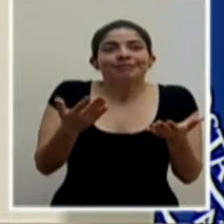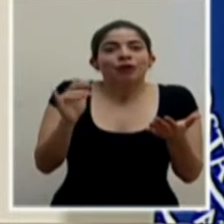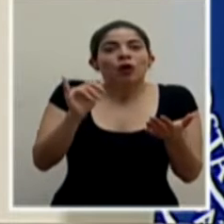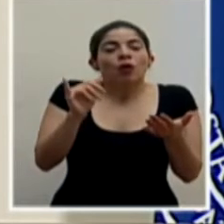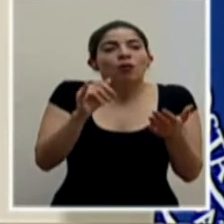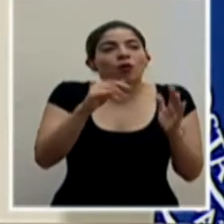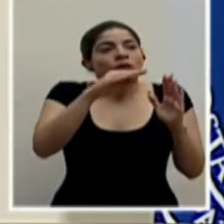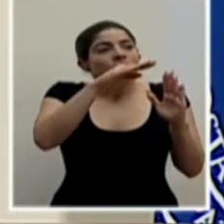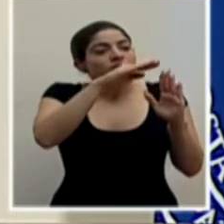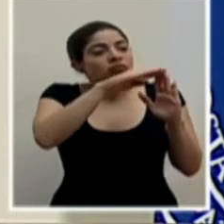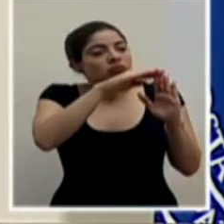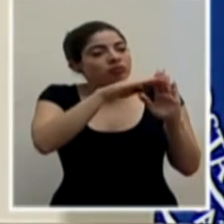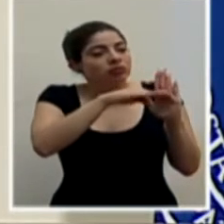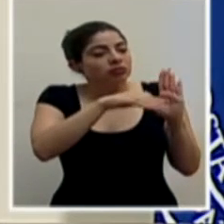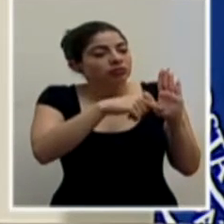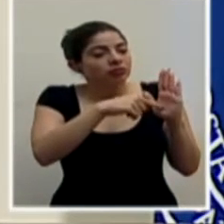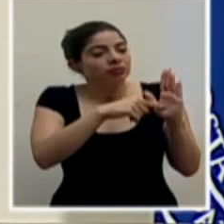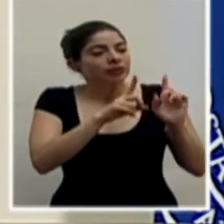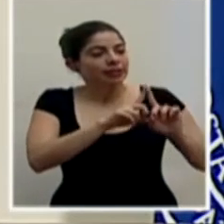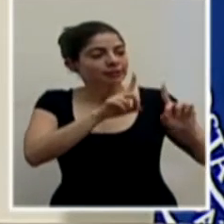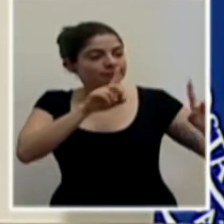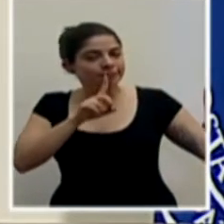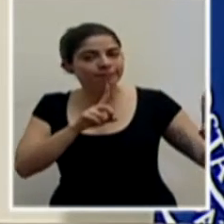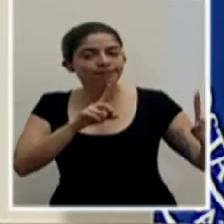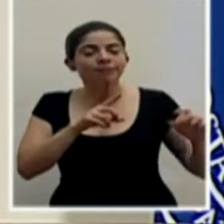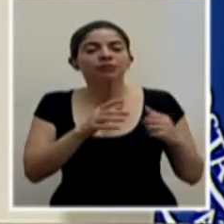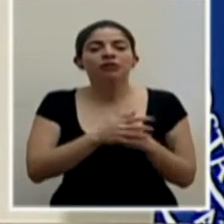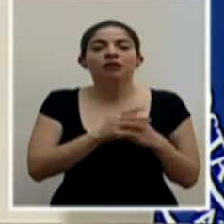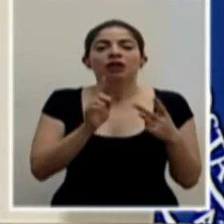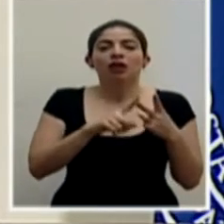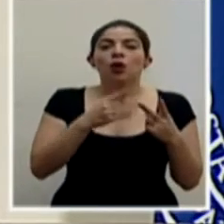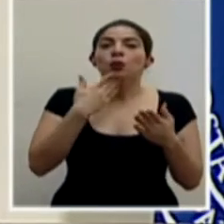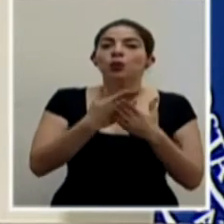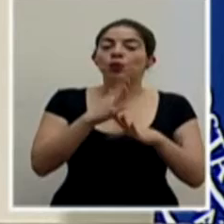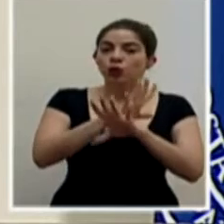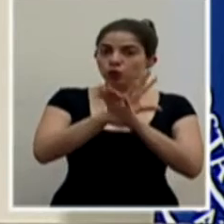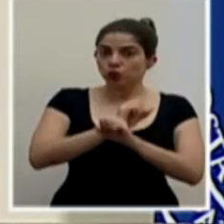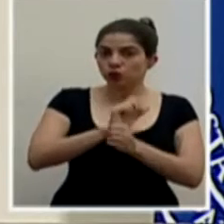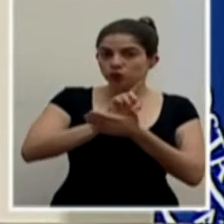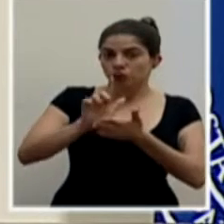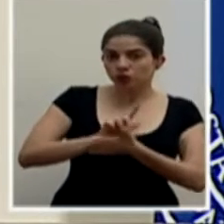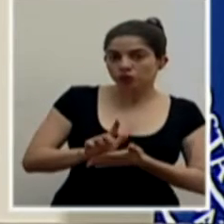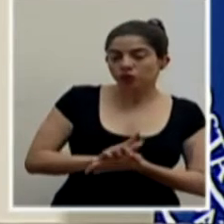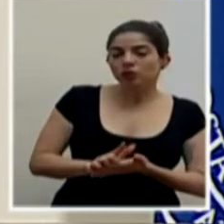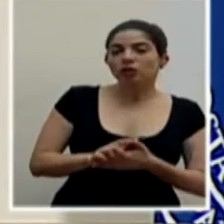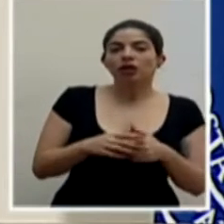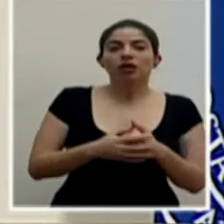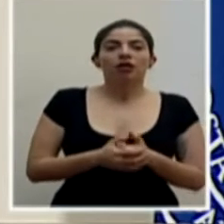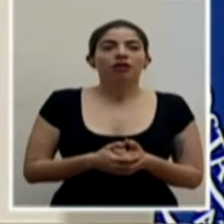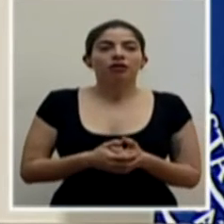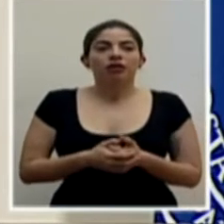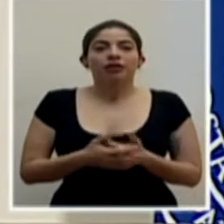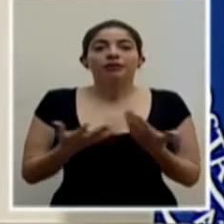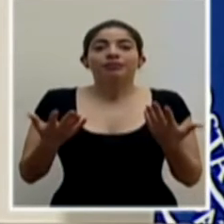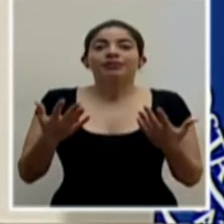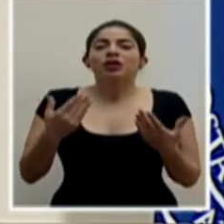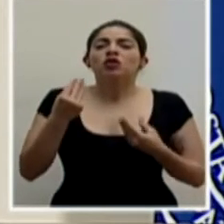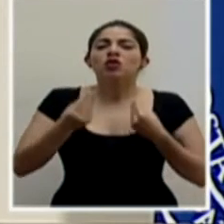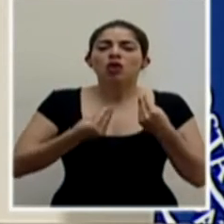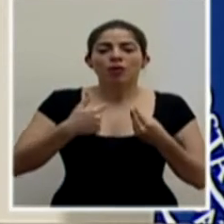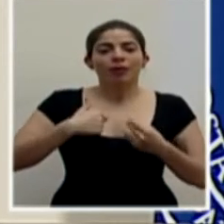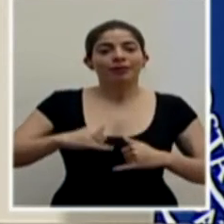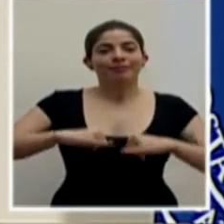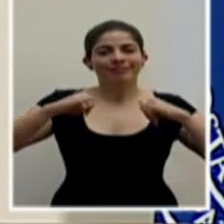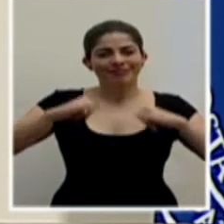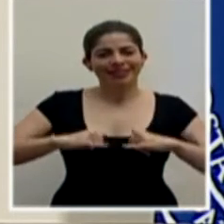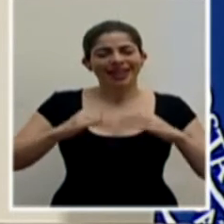siguiendo las medidas de distanciamiento social, las buenas prácticas de higiene y quedándonos en